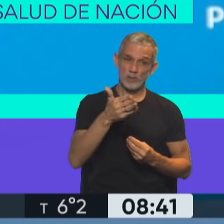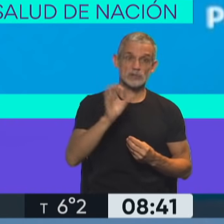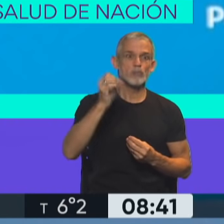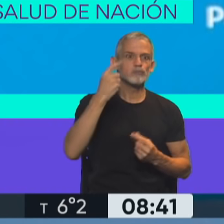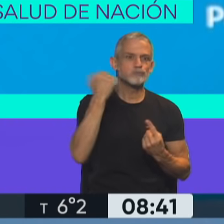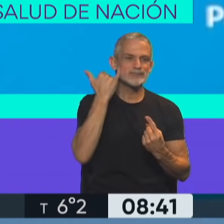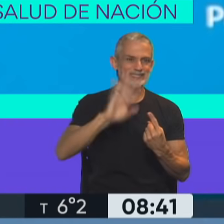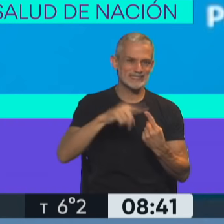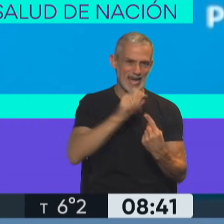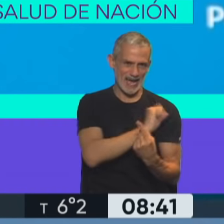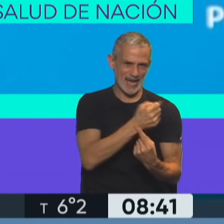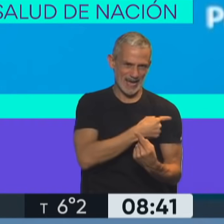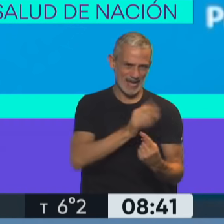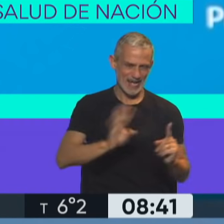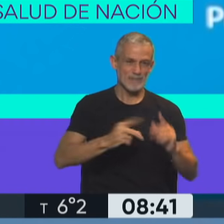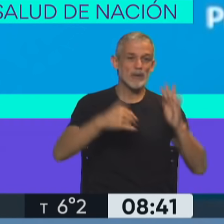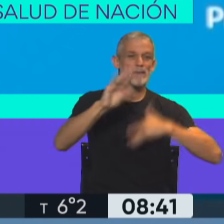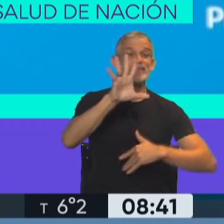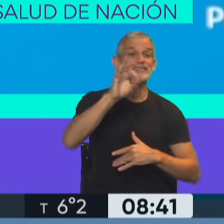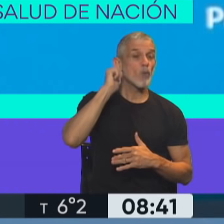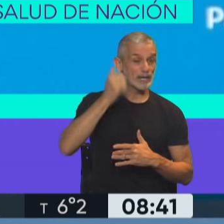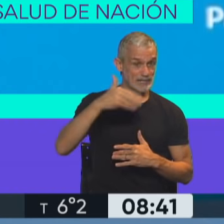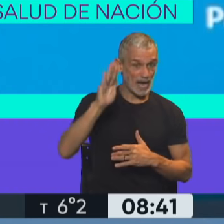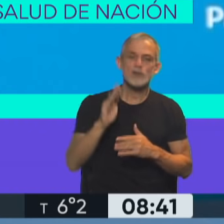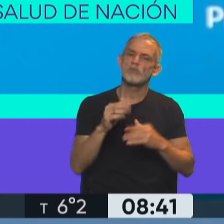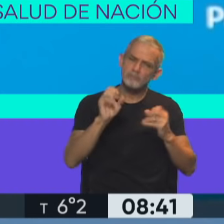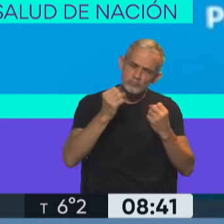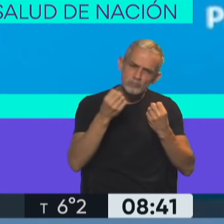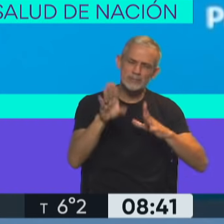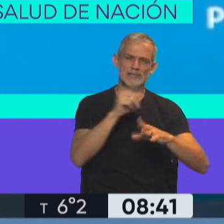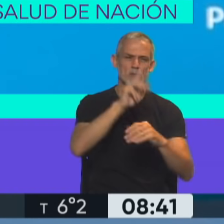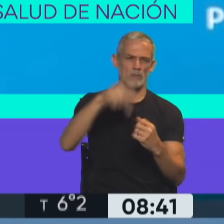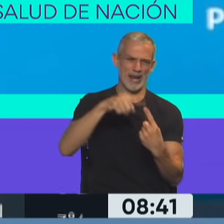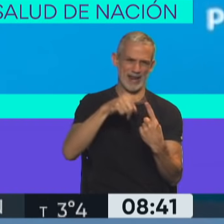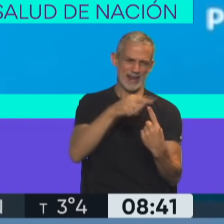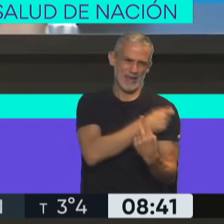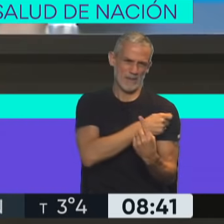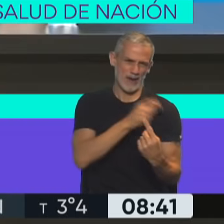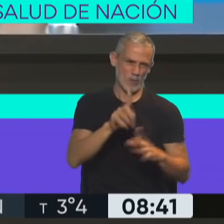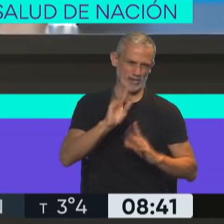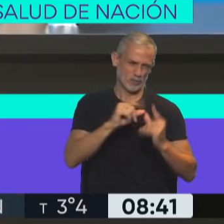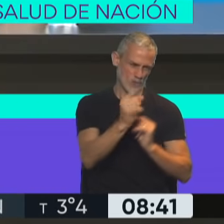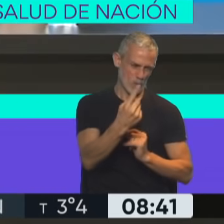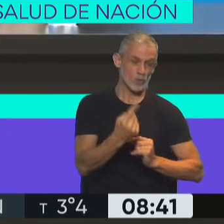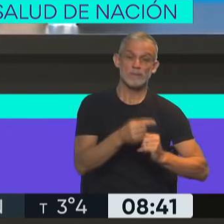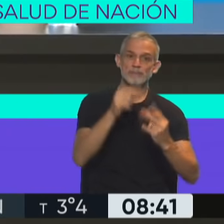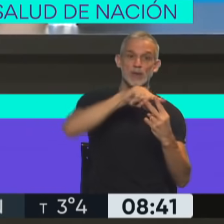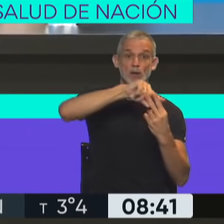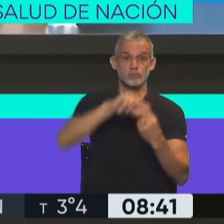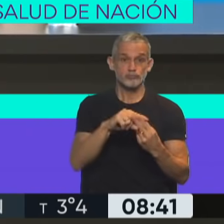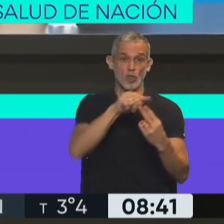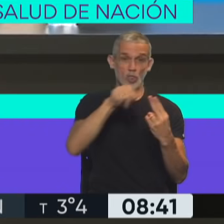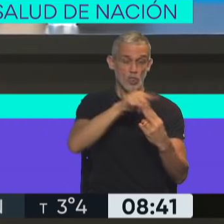92.5% de personas de más de 50 años que iniciaron el esquema de vacunación. Cuando hablamos de esquemas completos